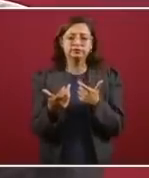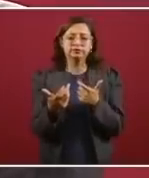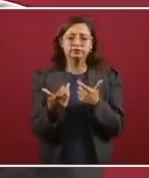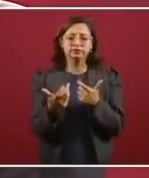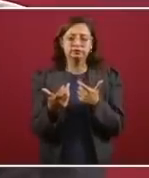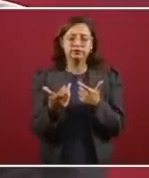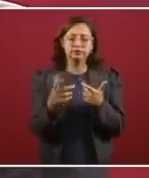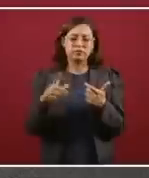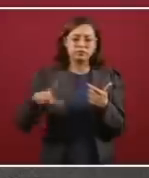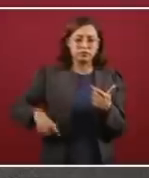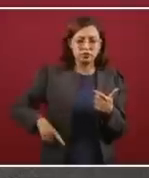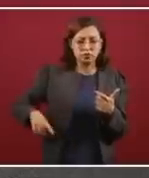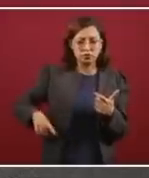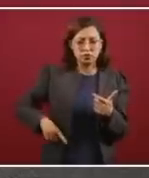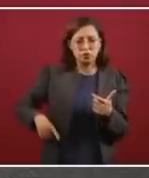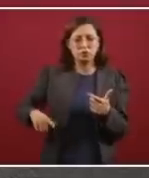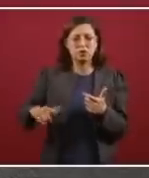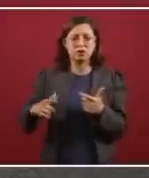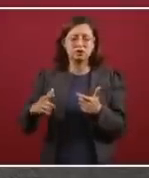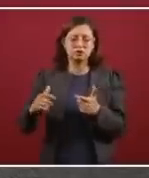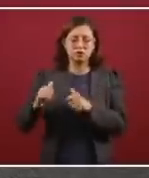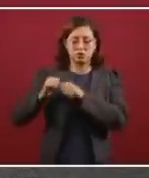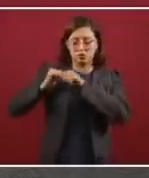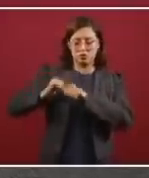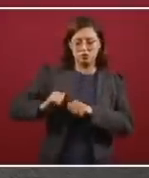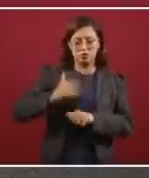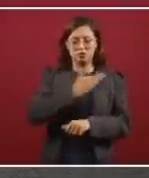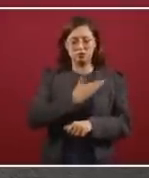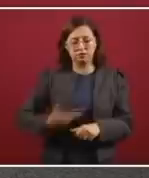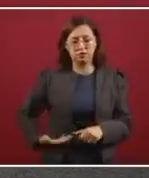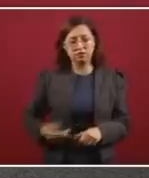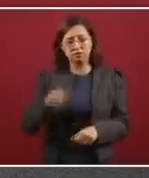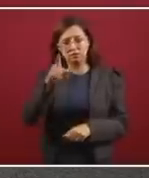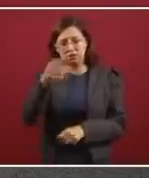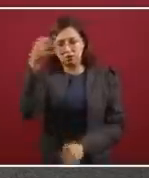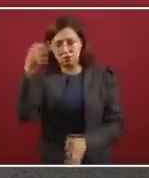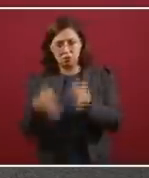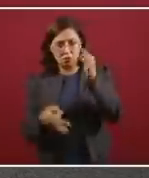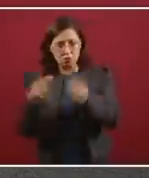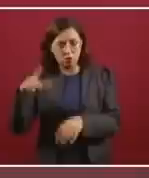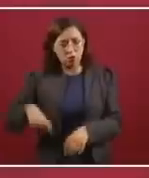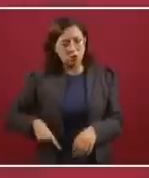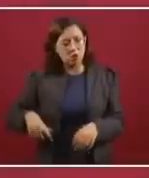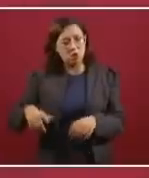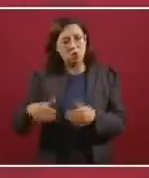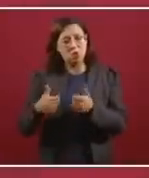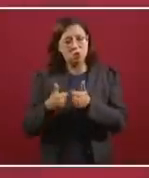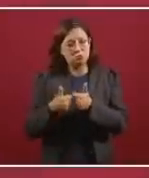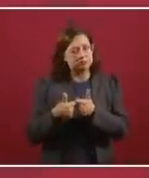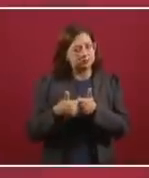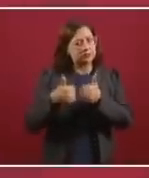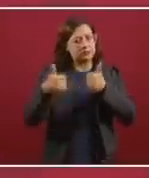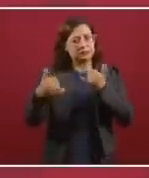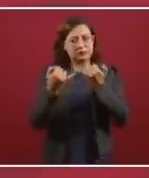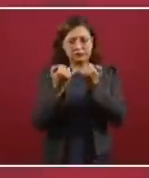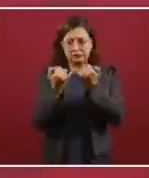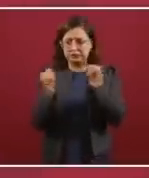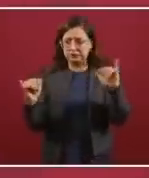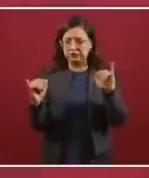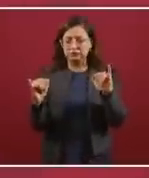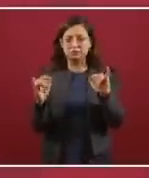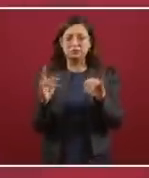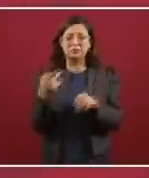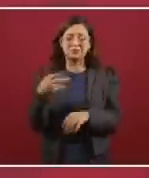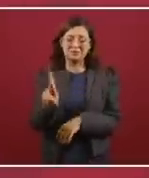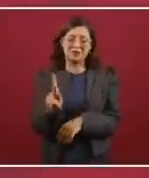entre los poderes, en este caso la independencia de la Fiscalía, por ser un asunto